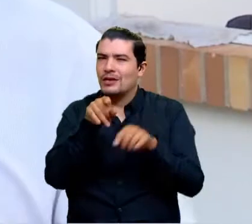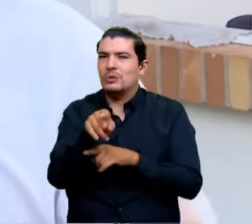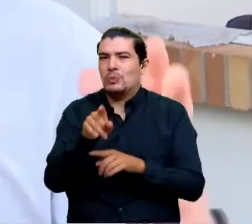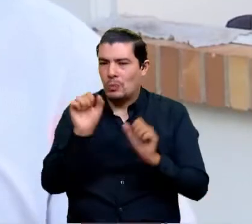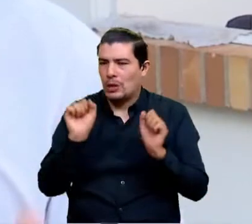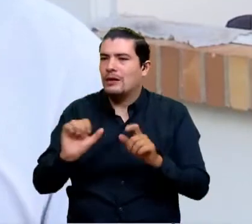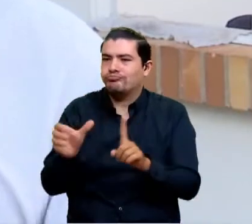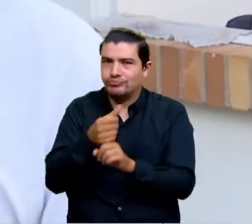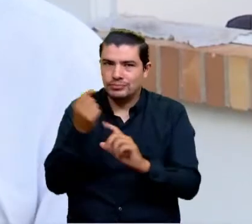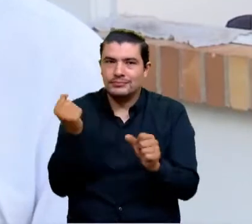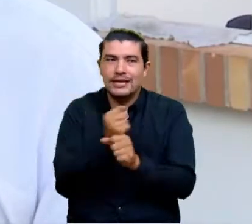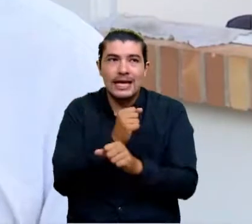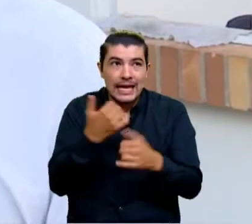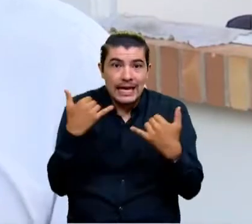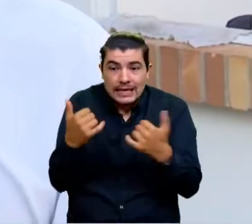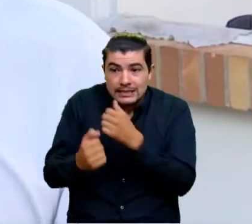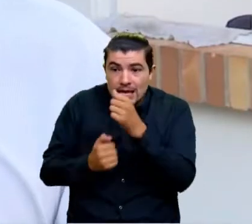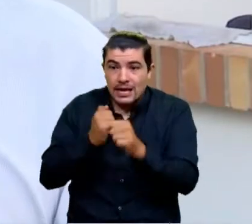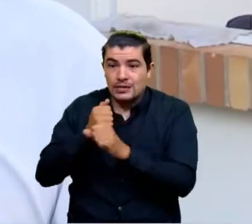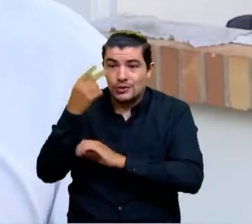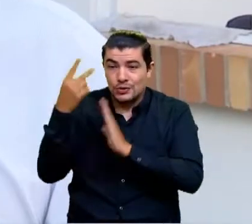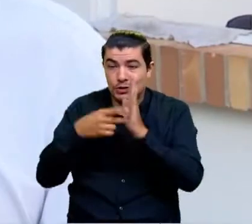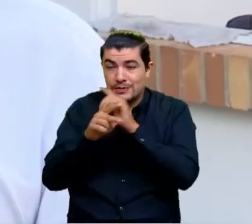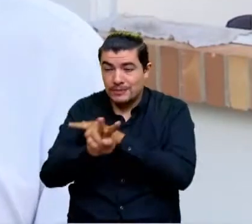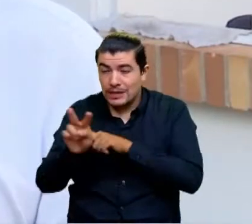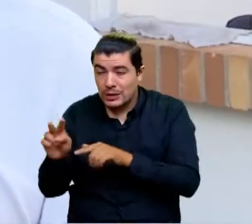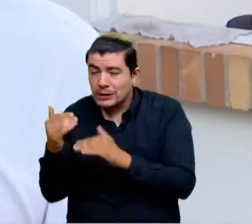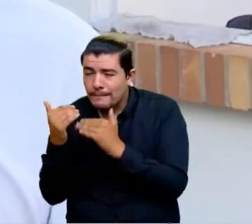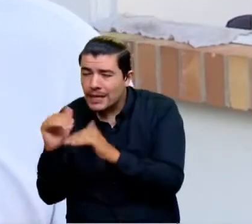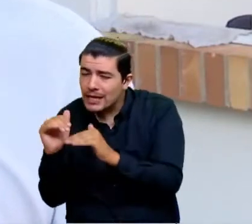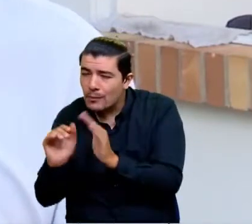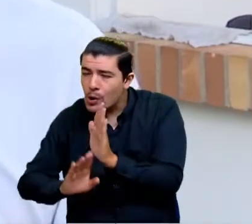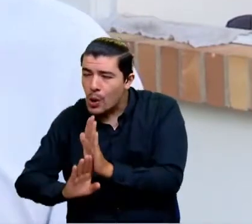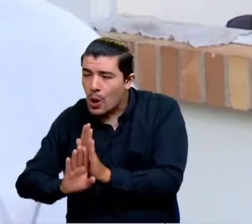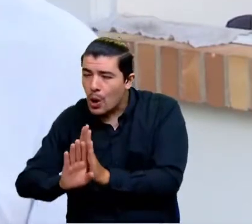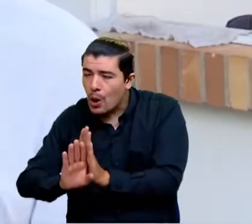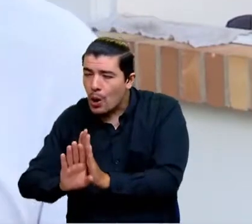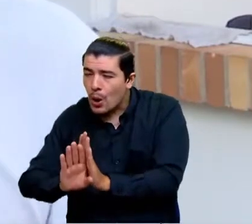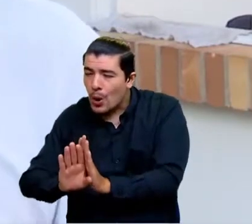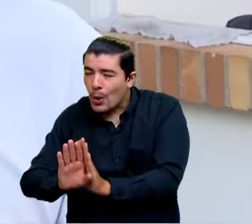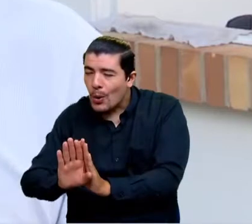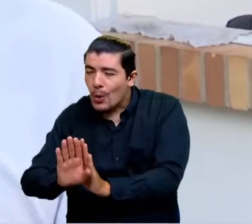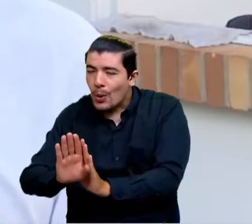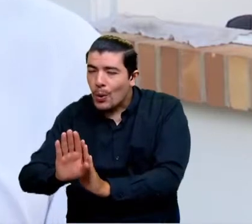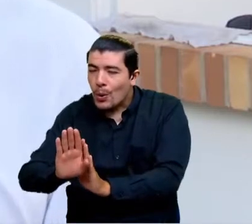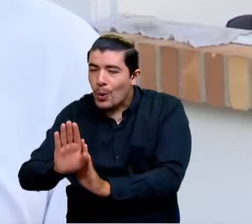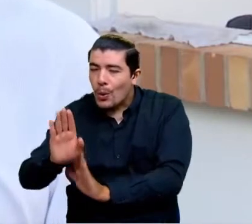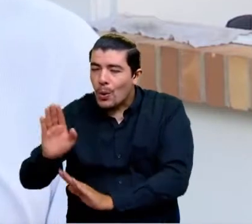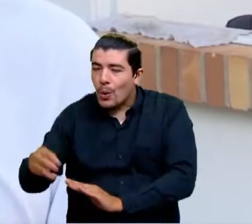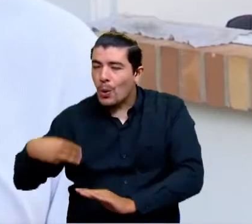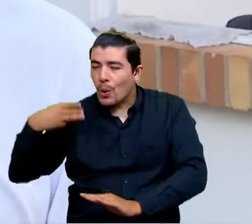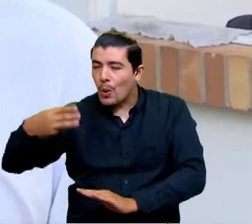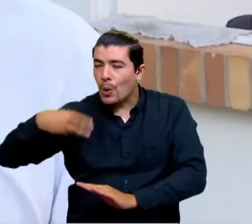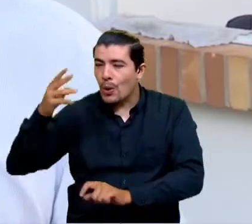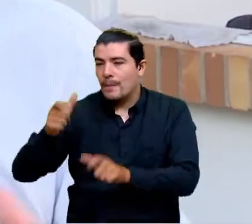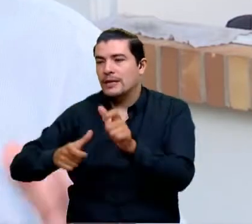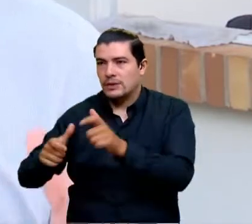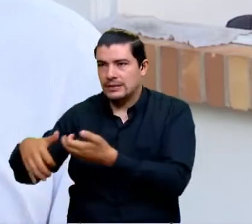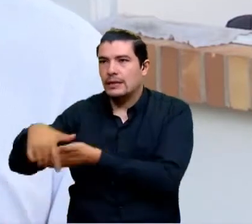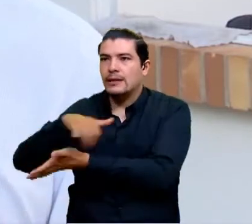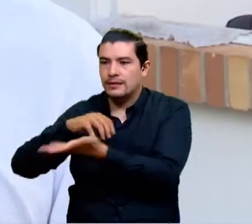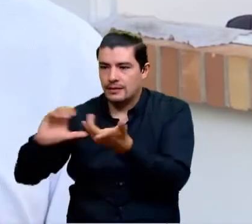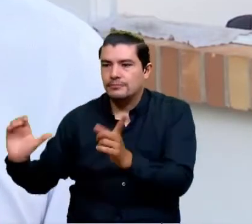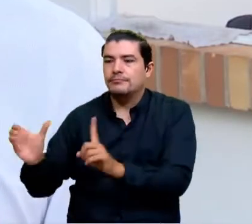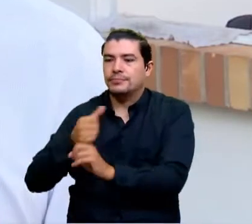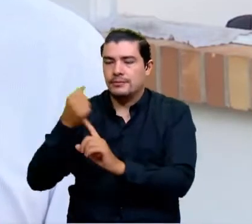durante el 2022 al menos crecer en posiciones netas de santandereanos en